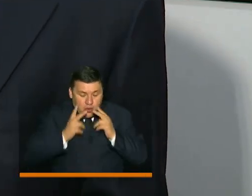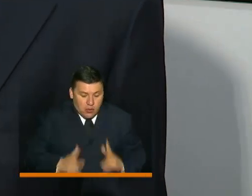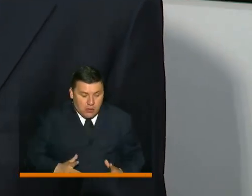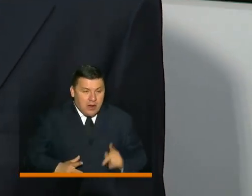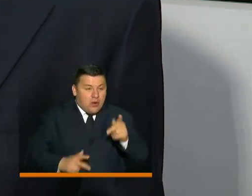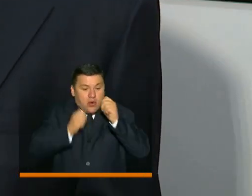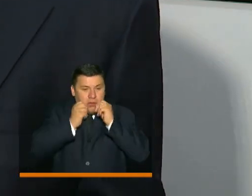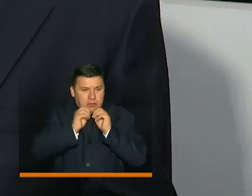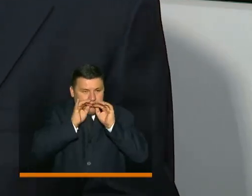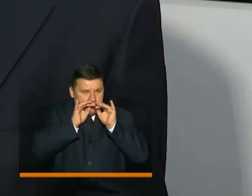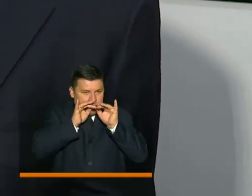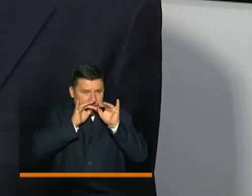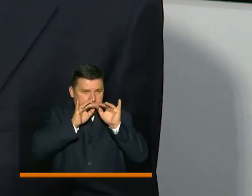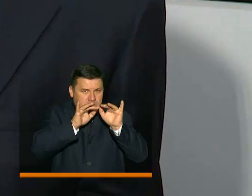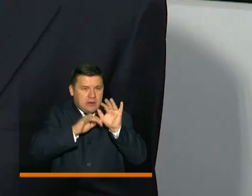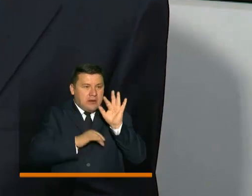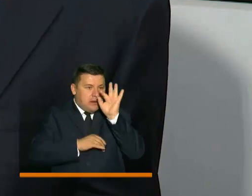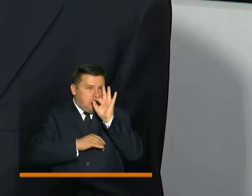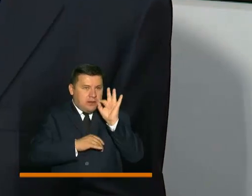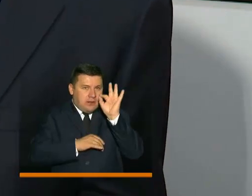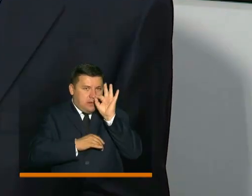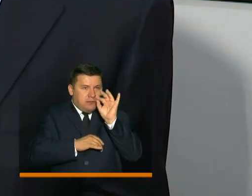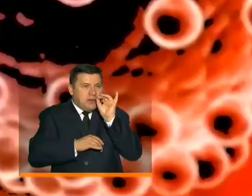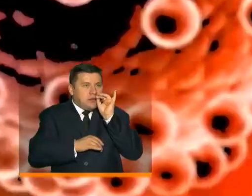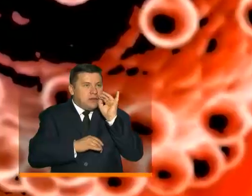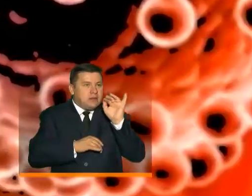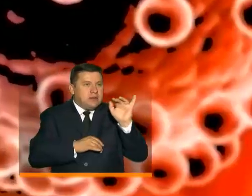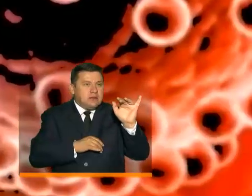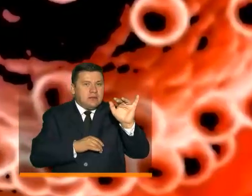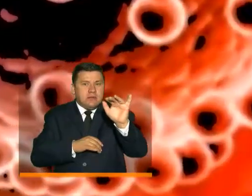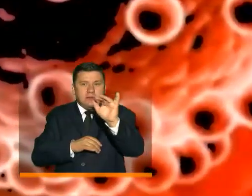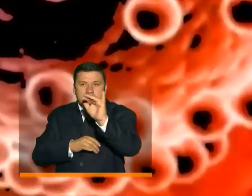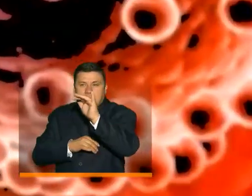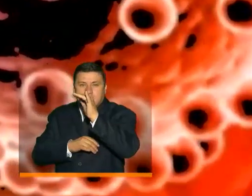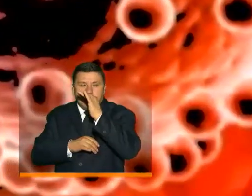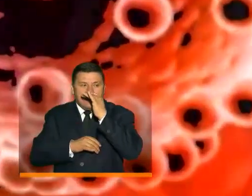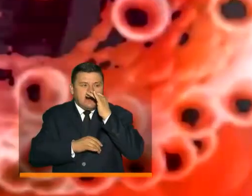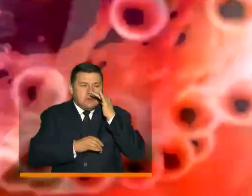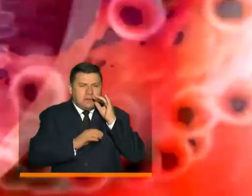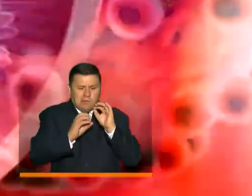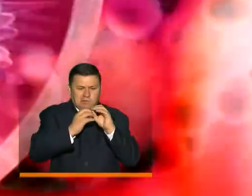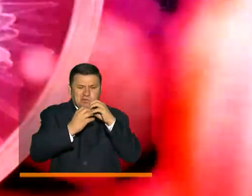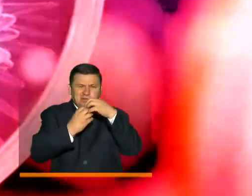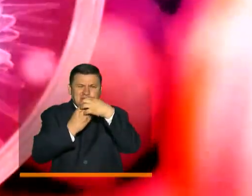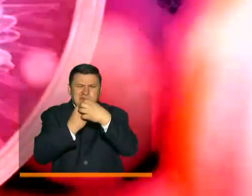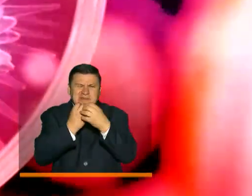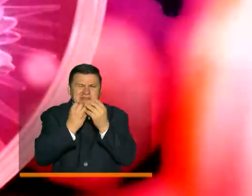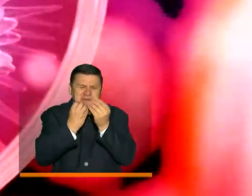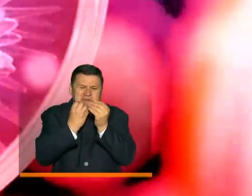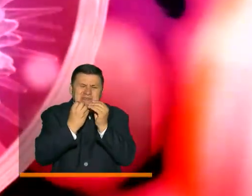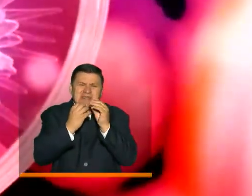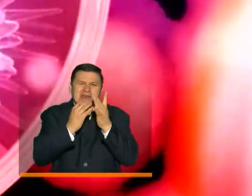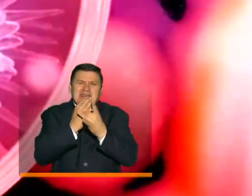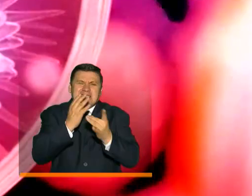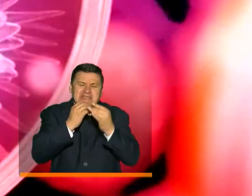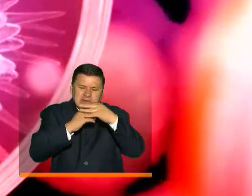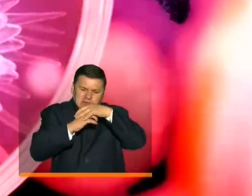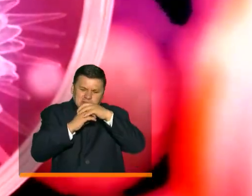virus son un pedazo de ácido, en este caso ribonucleico, envuelto en una proteína. Este